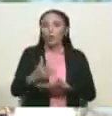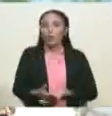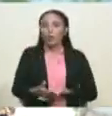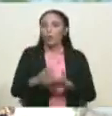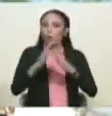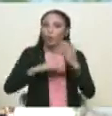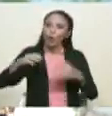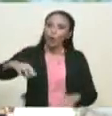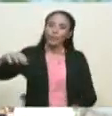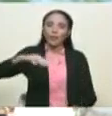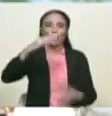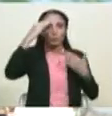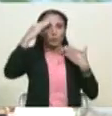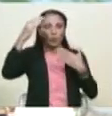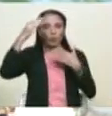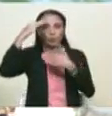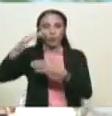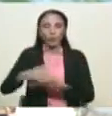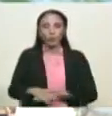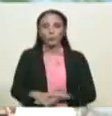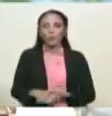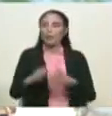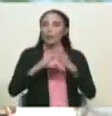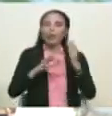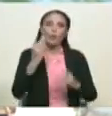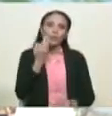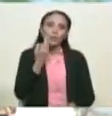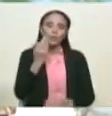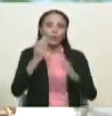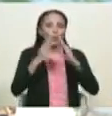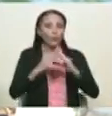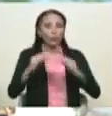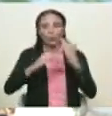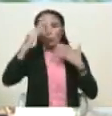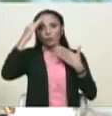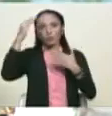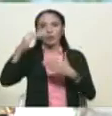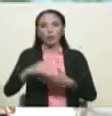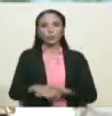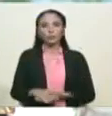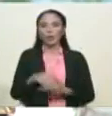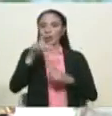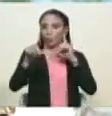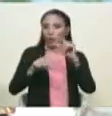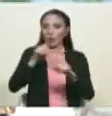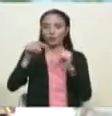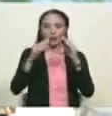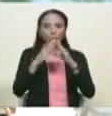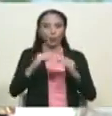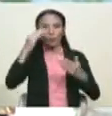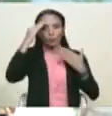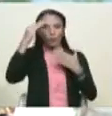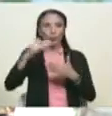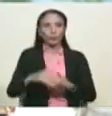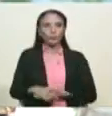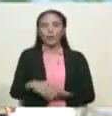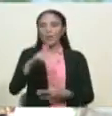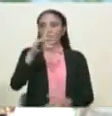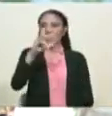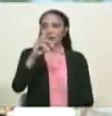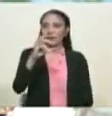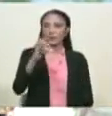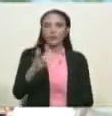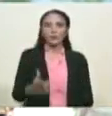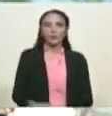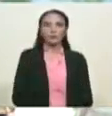amada. Periscope, Facebook Live, en Twitter, en Instagram